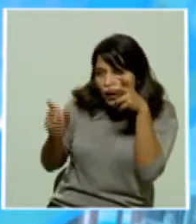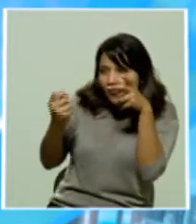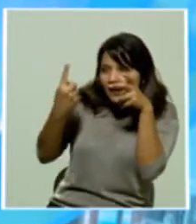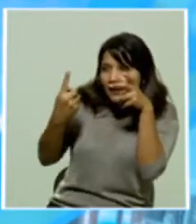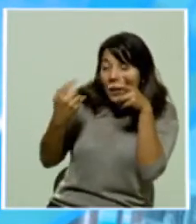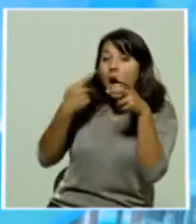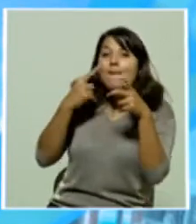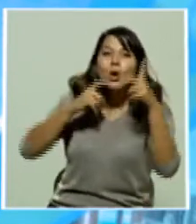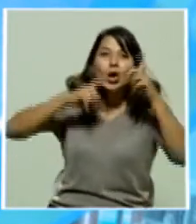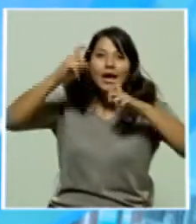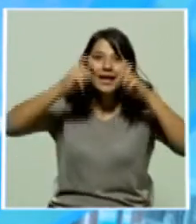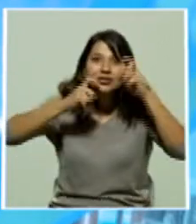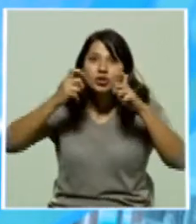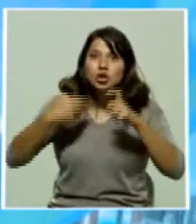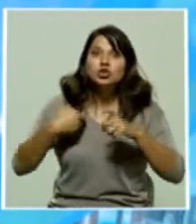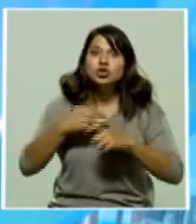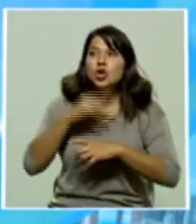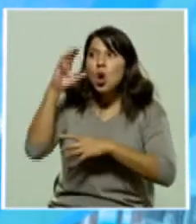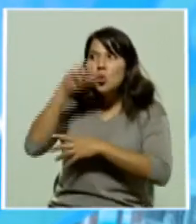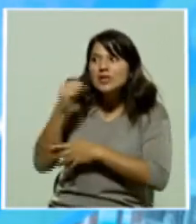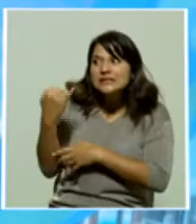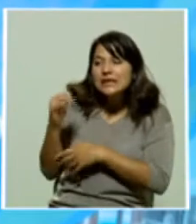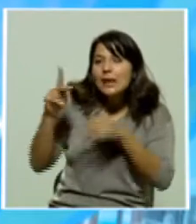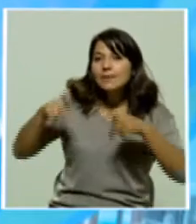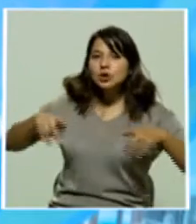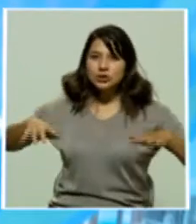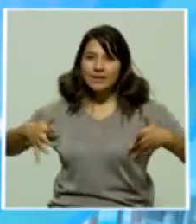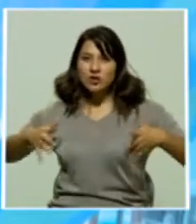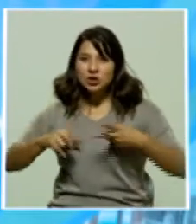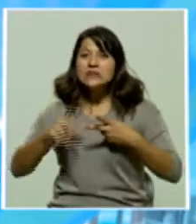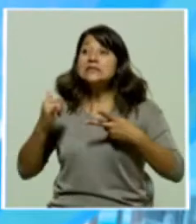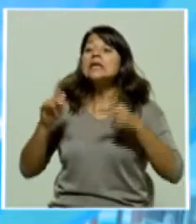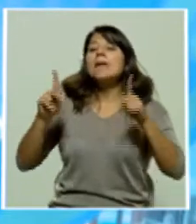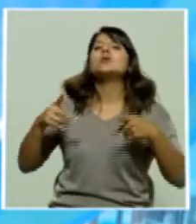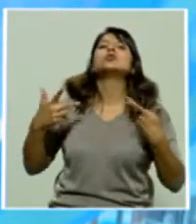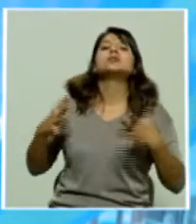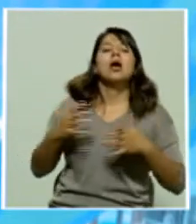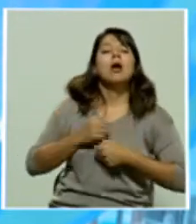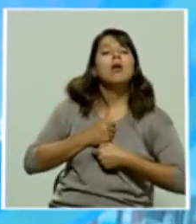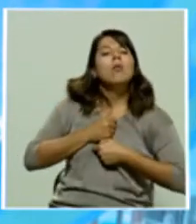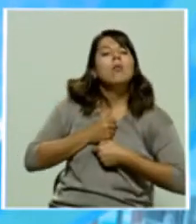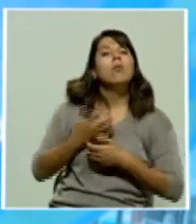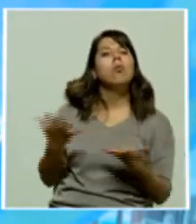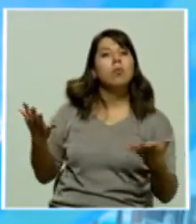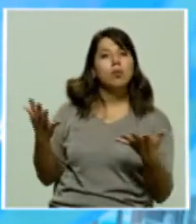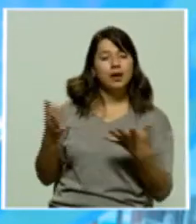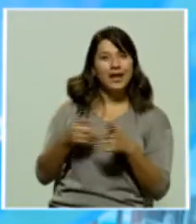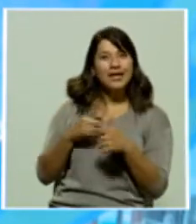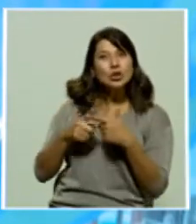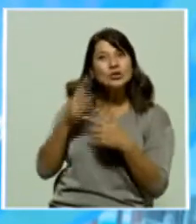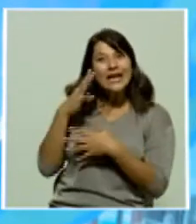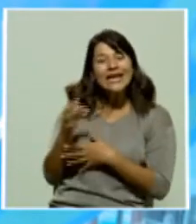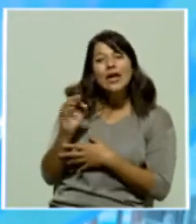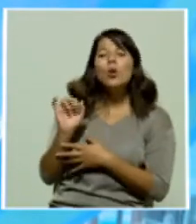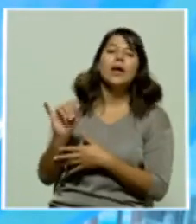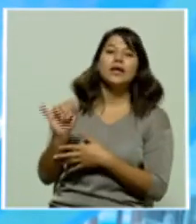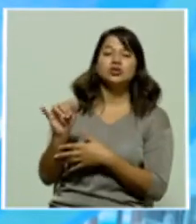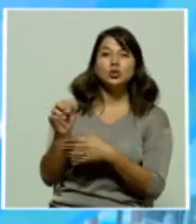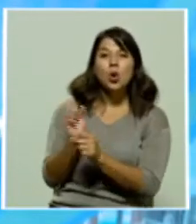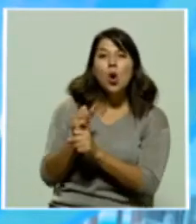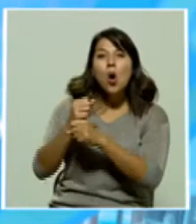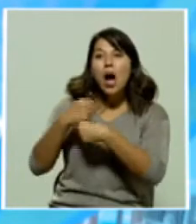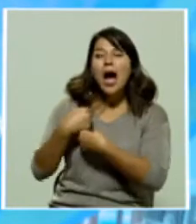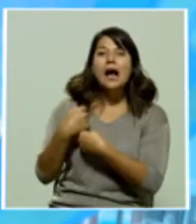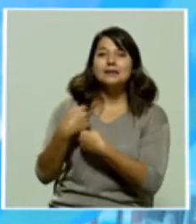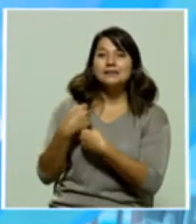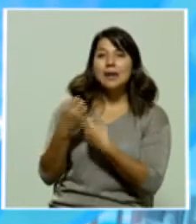se ha sensibilizado, entonces te vas por este lado de la entrevista, y eso yo creo que hace muy rico el ejercicio